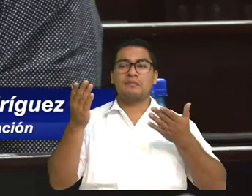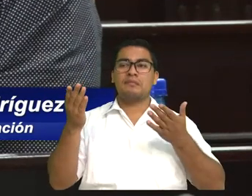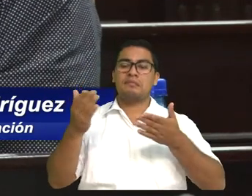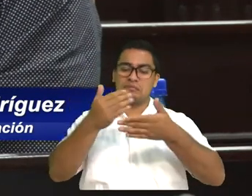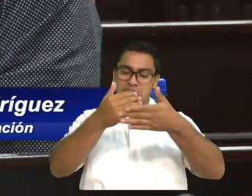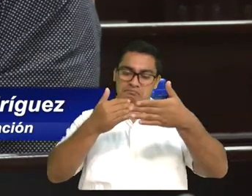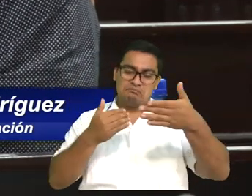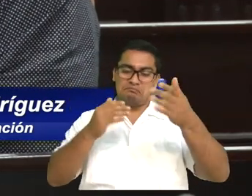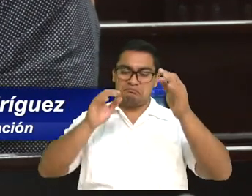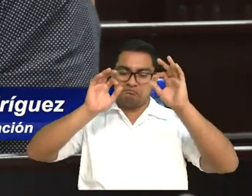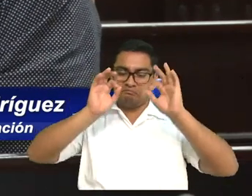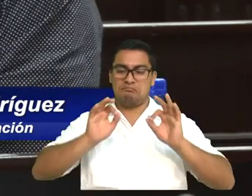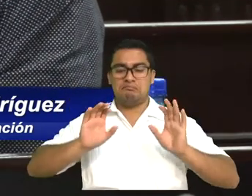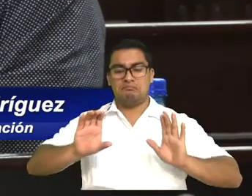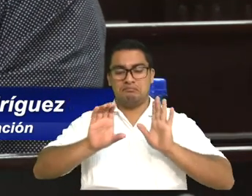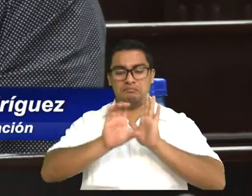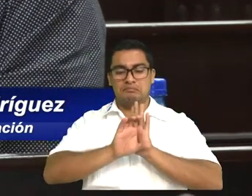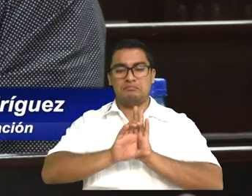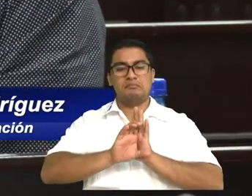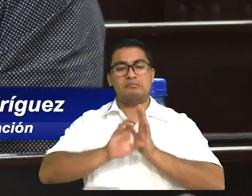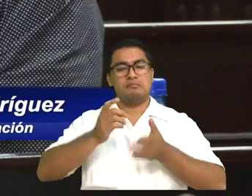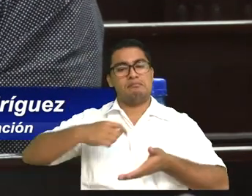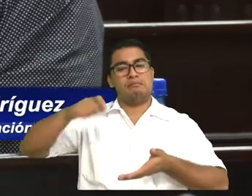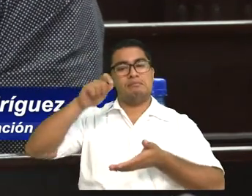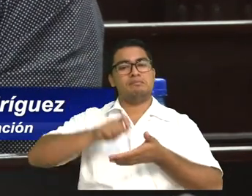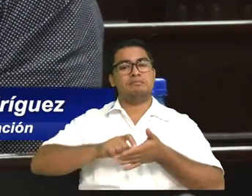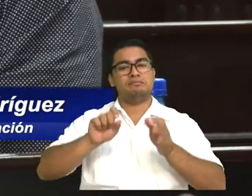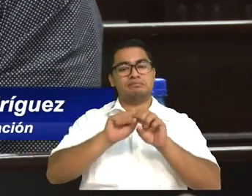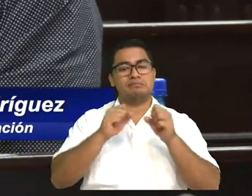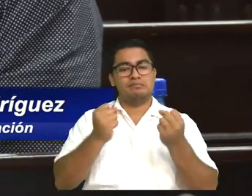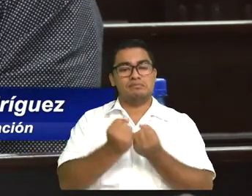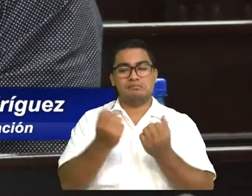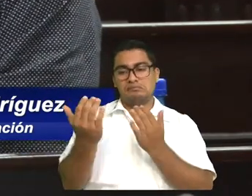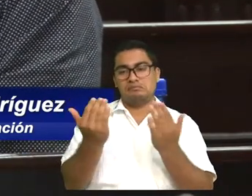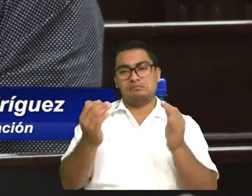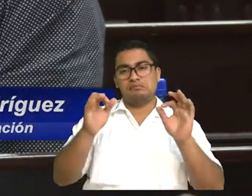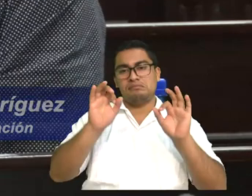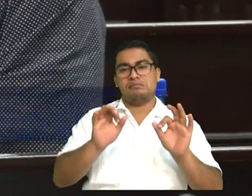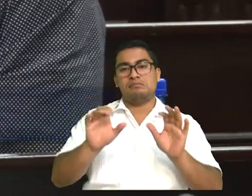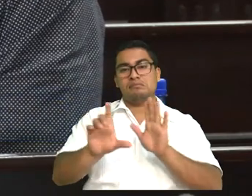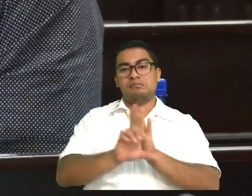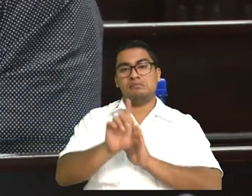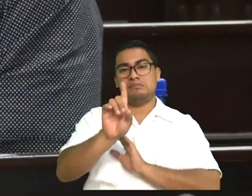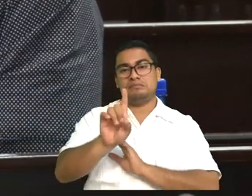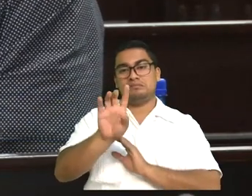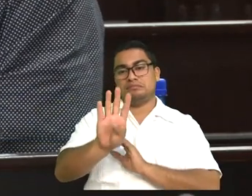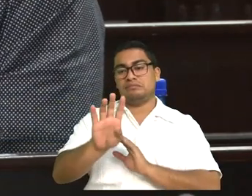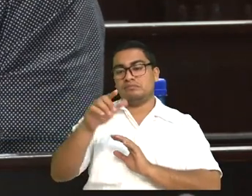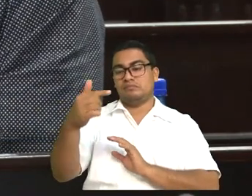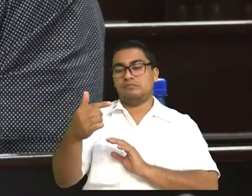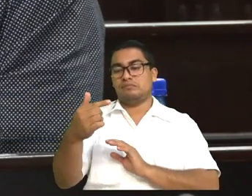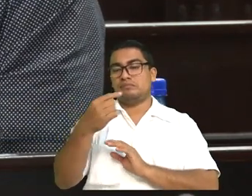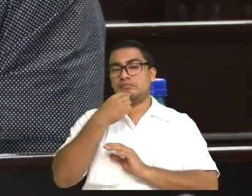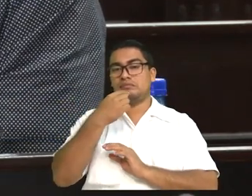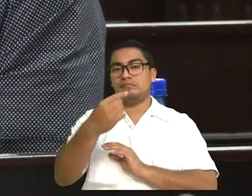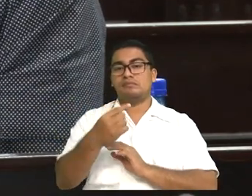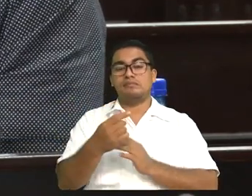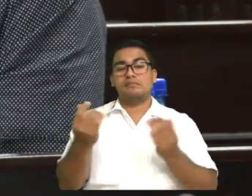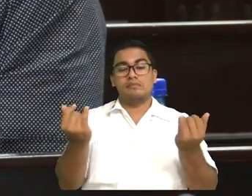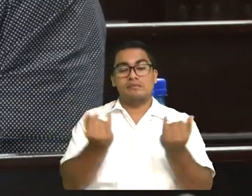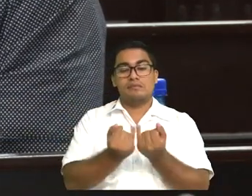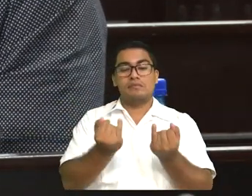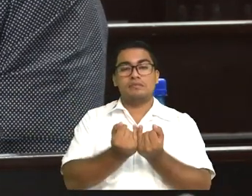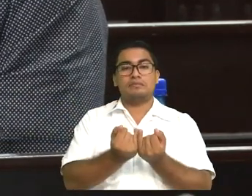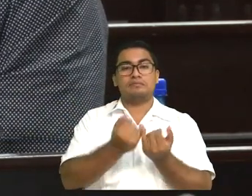elementos constitutivos, firmas y objetivos de esta asociación están en concordancia con la Ley 147, Y asimismo,